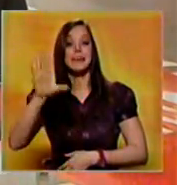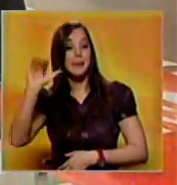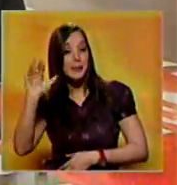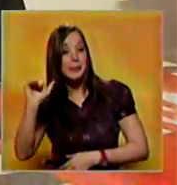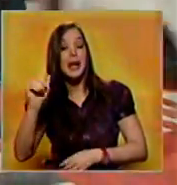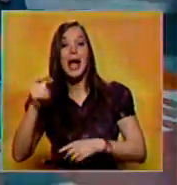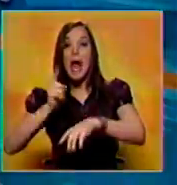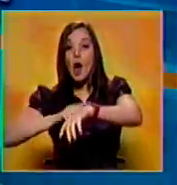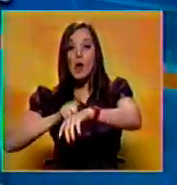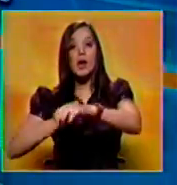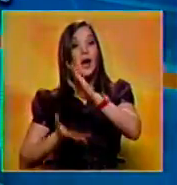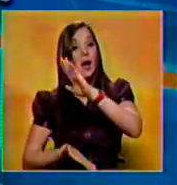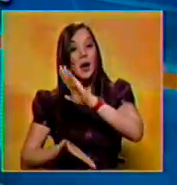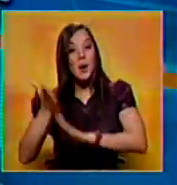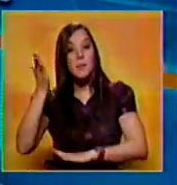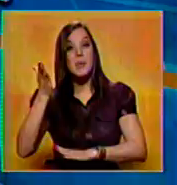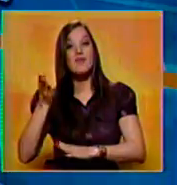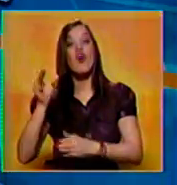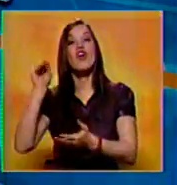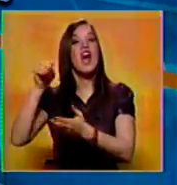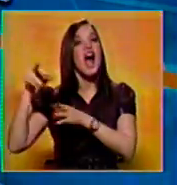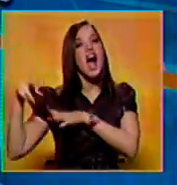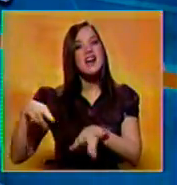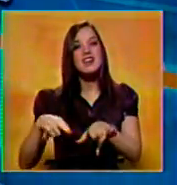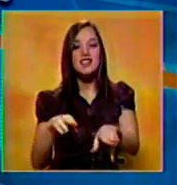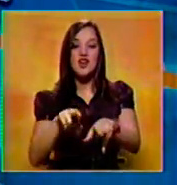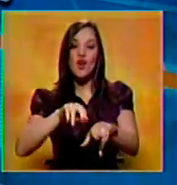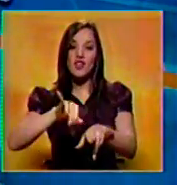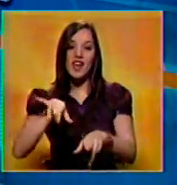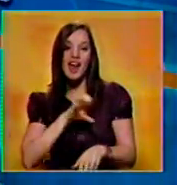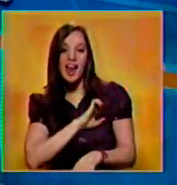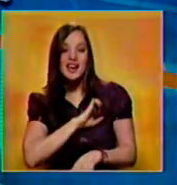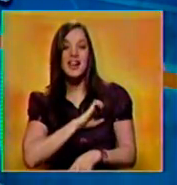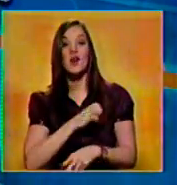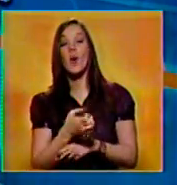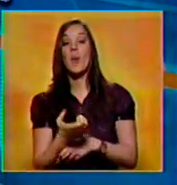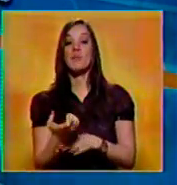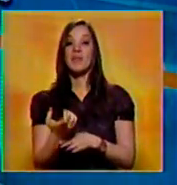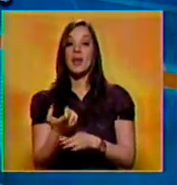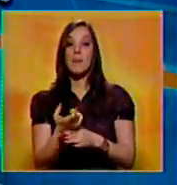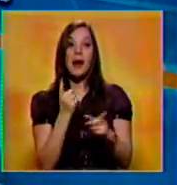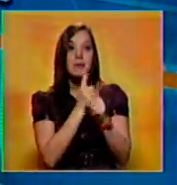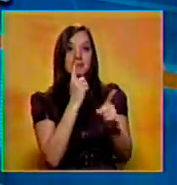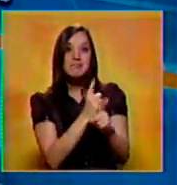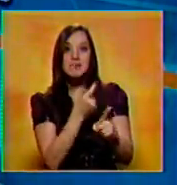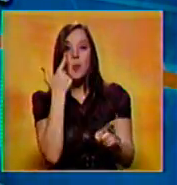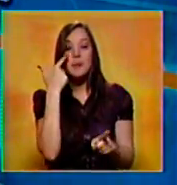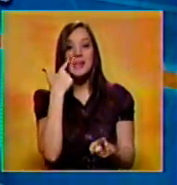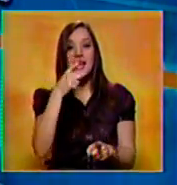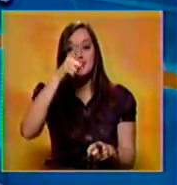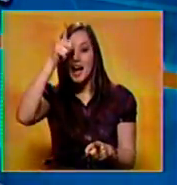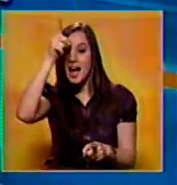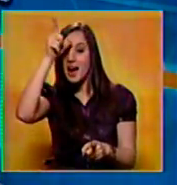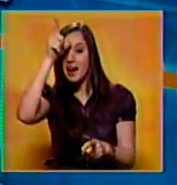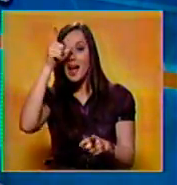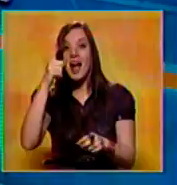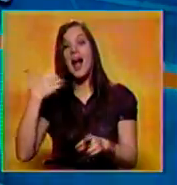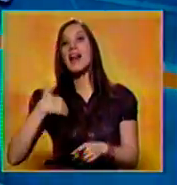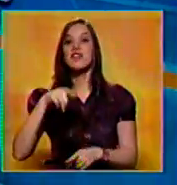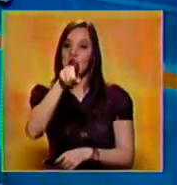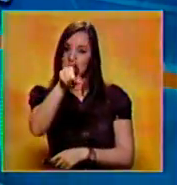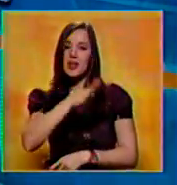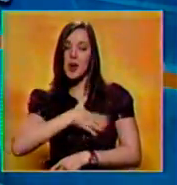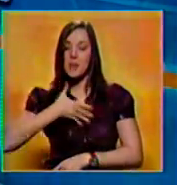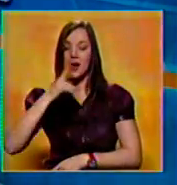tan solo unas horas estaré nuevamente en Río de Janeiro para preparar ese choque, esa gran final entre Argentina y Alemania el día domingo y que ustedes van a